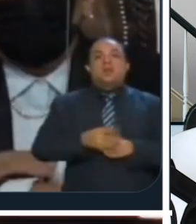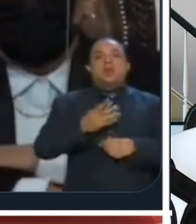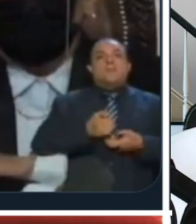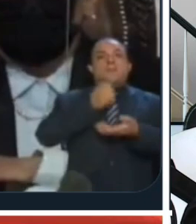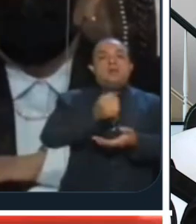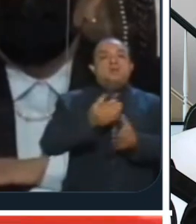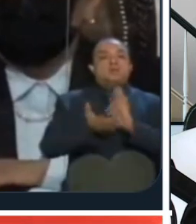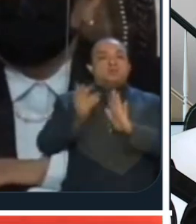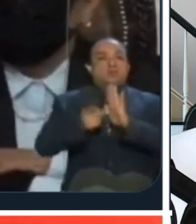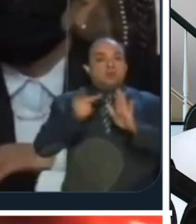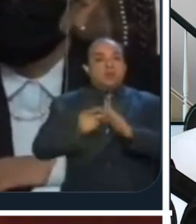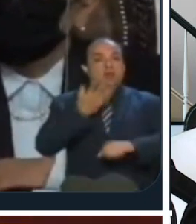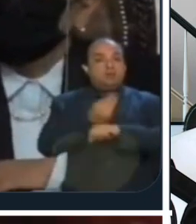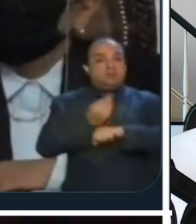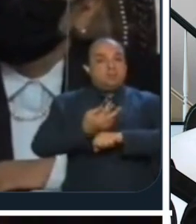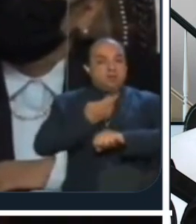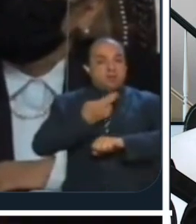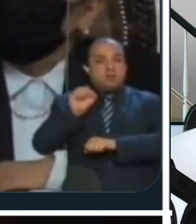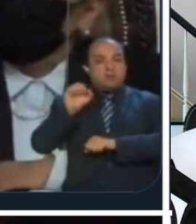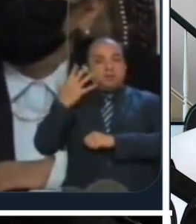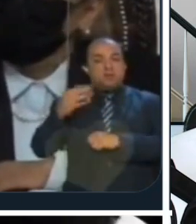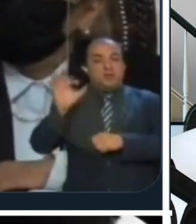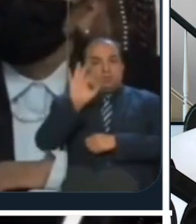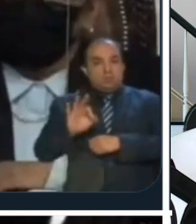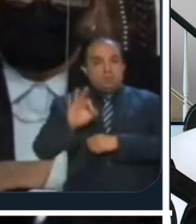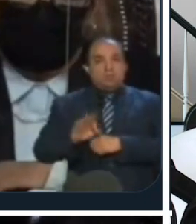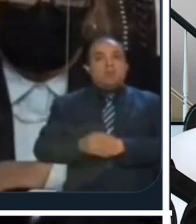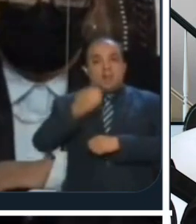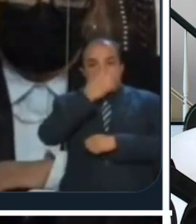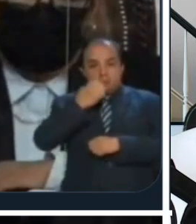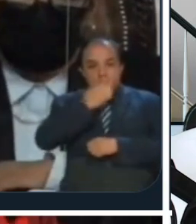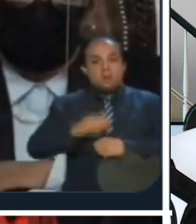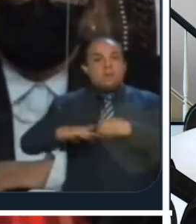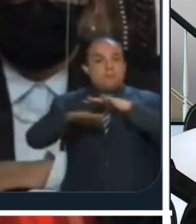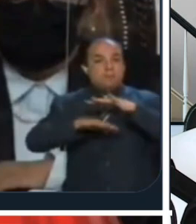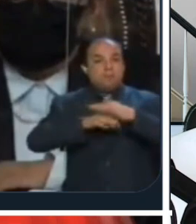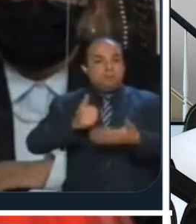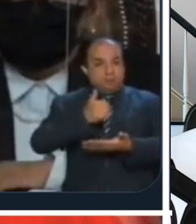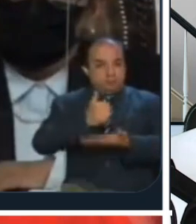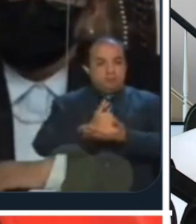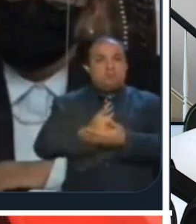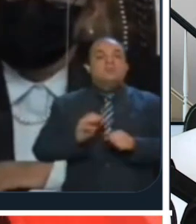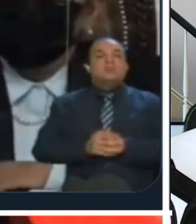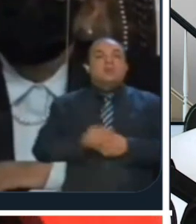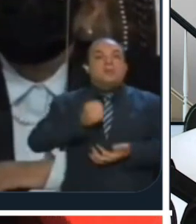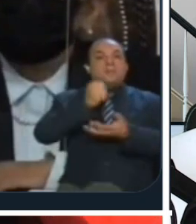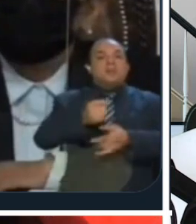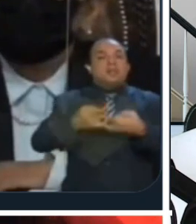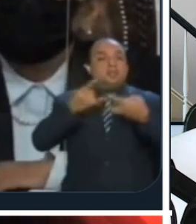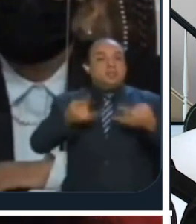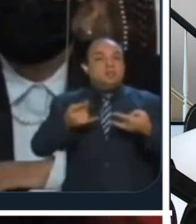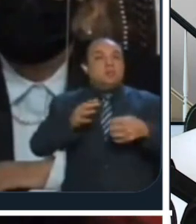mayor del 65% de los planteles educativos de educación básica de la ciudad, con una inversión histórica